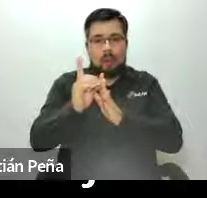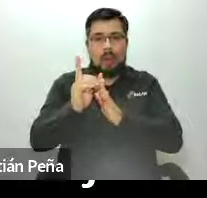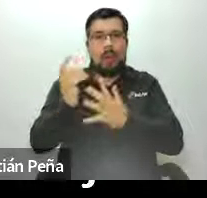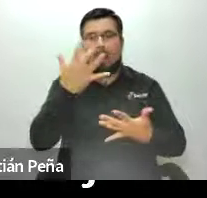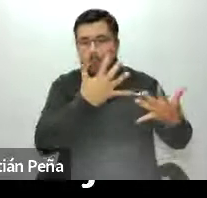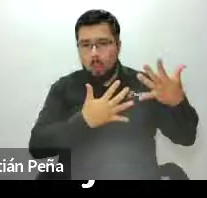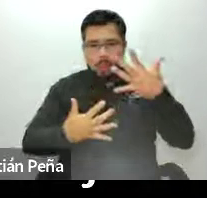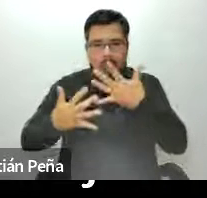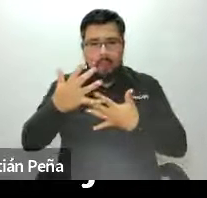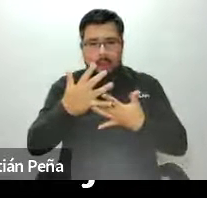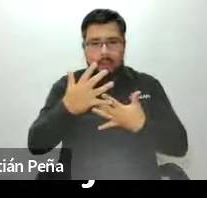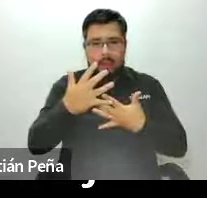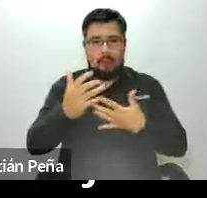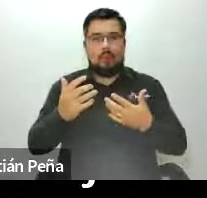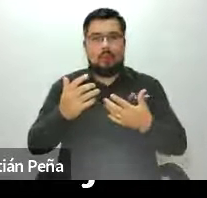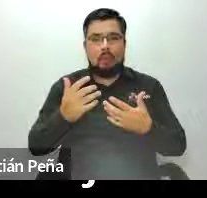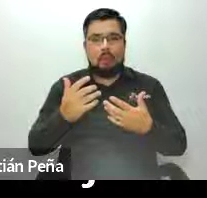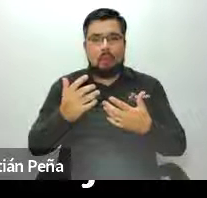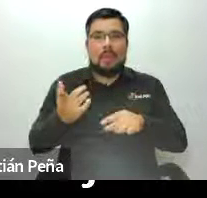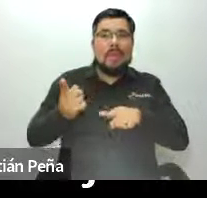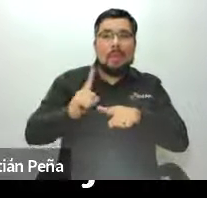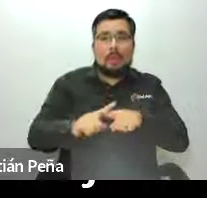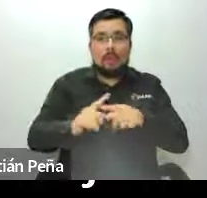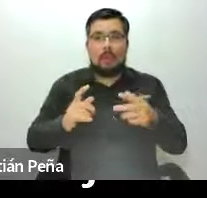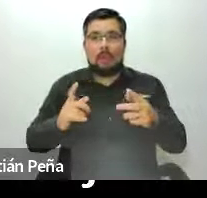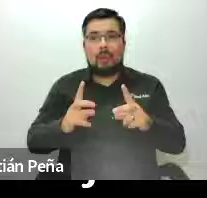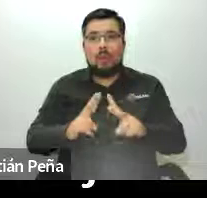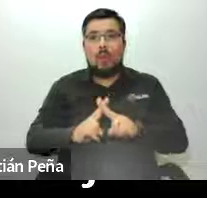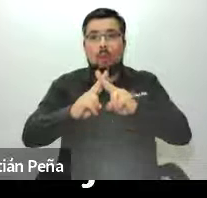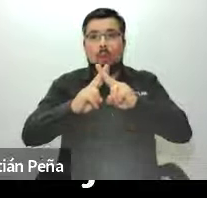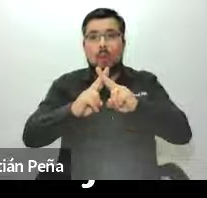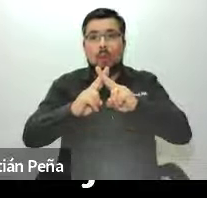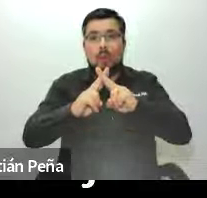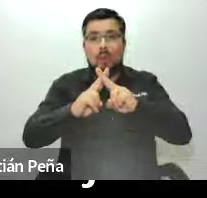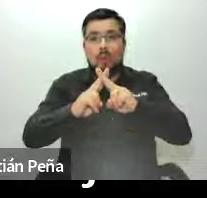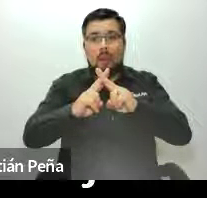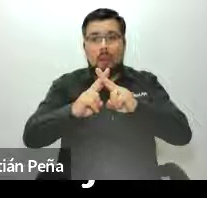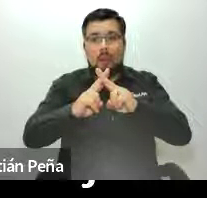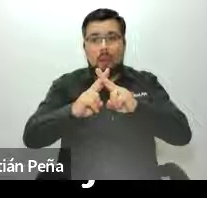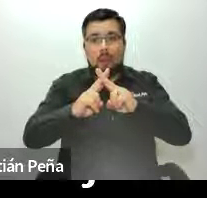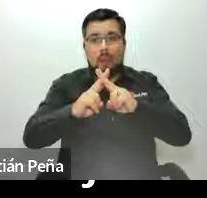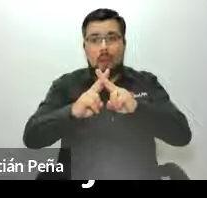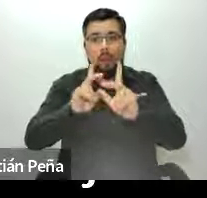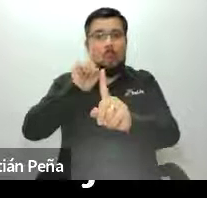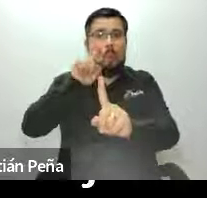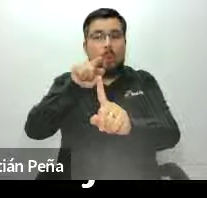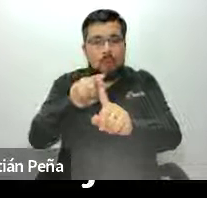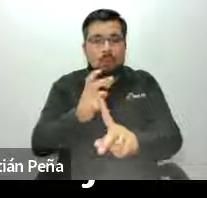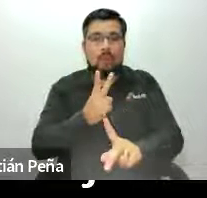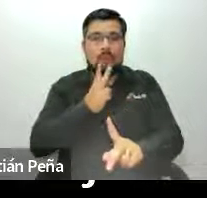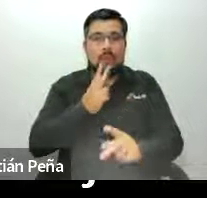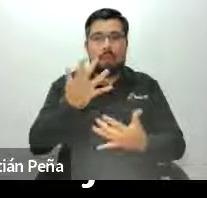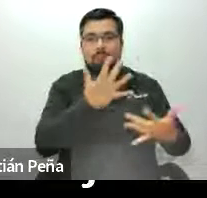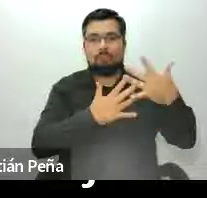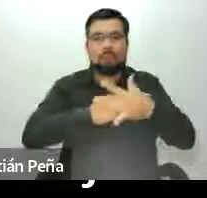y además construir un proyecto de vida, no es que se nos queden estancados, ¿no? Que sea satisfactorio para esa persona. Otro A que permita